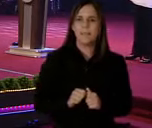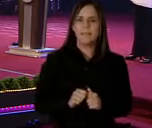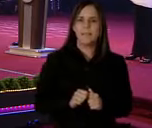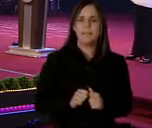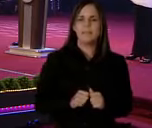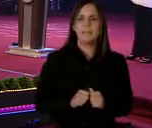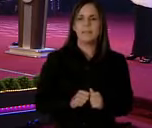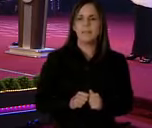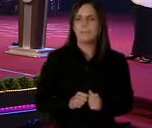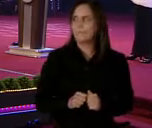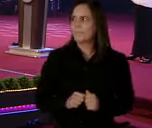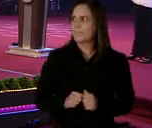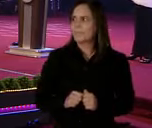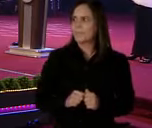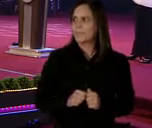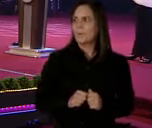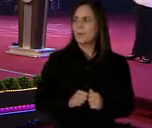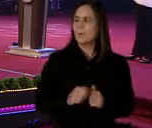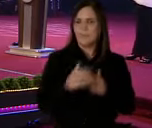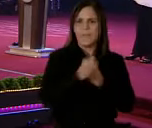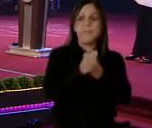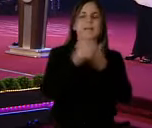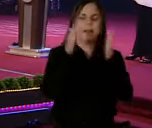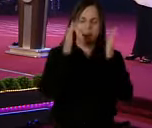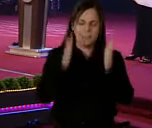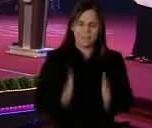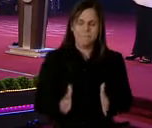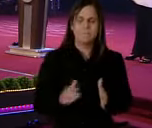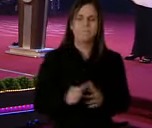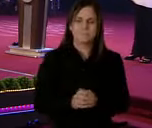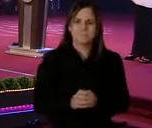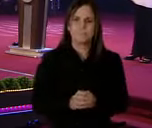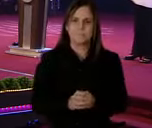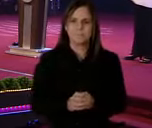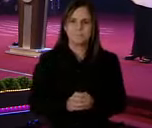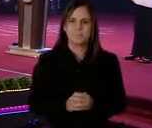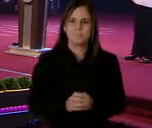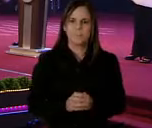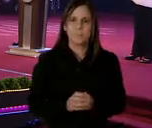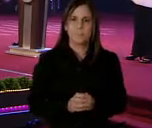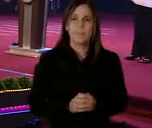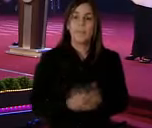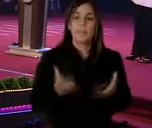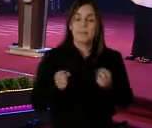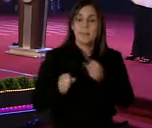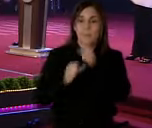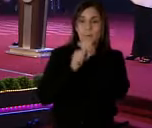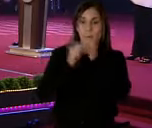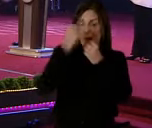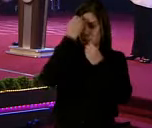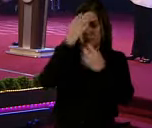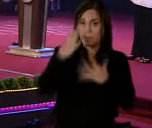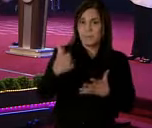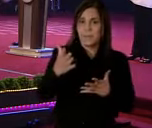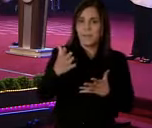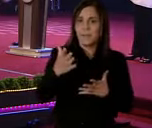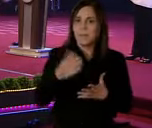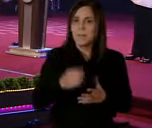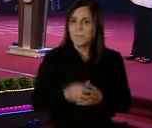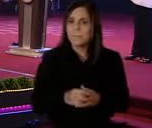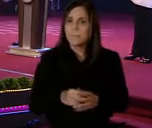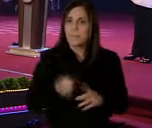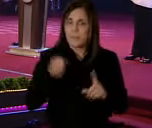poderoso en esta apertura de este residencial. Y también queremos anunciarle que vamos a tener un impacto ya próximamente el